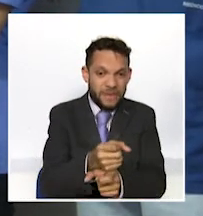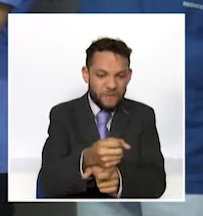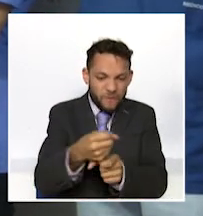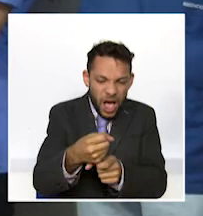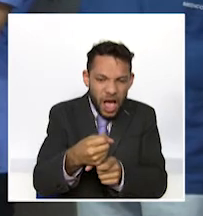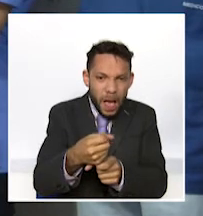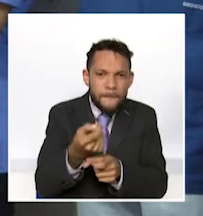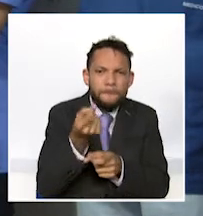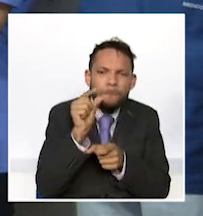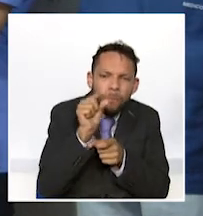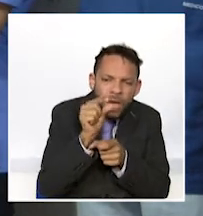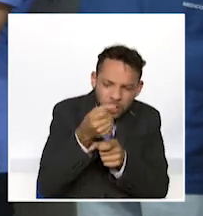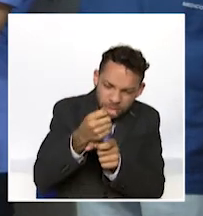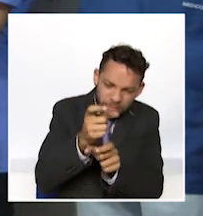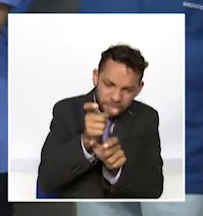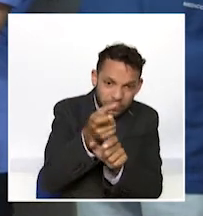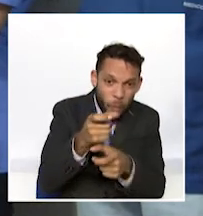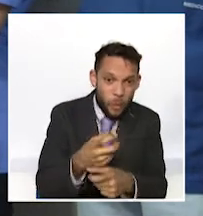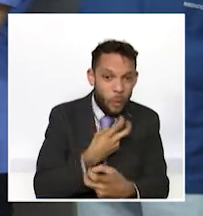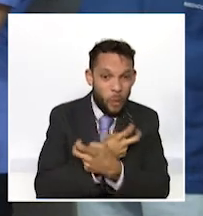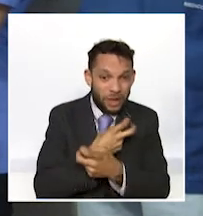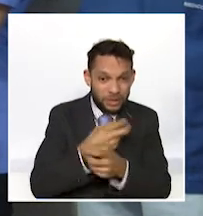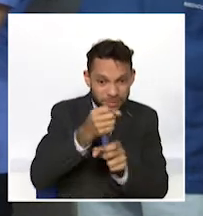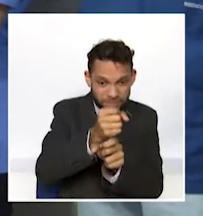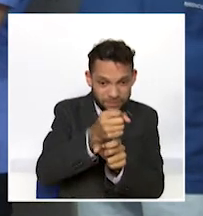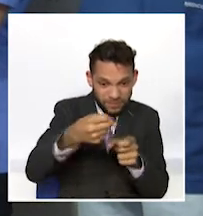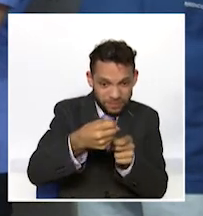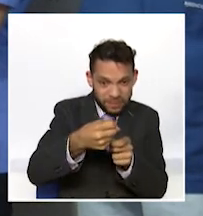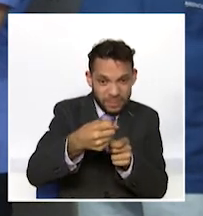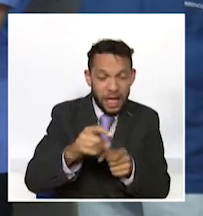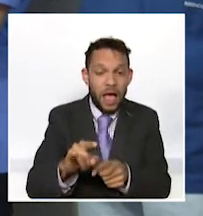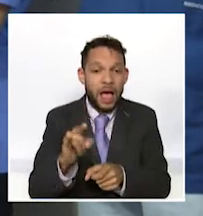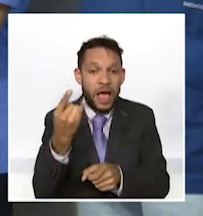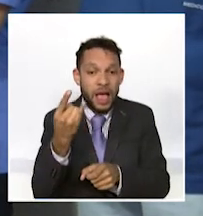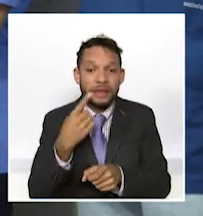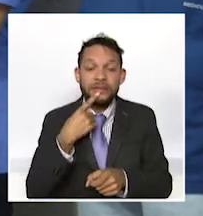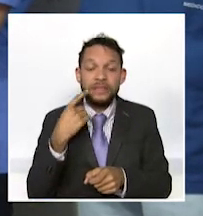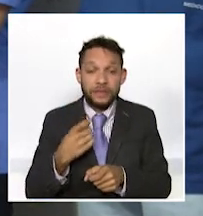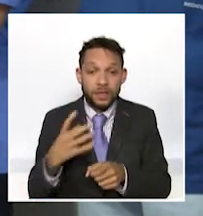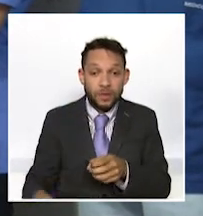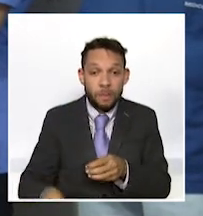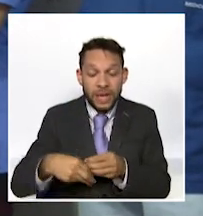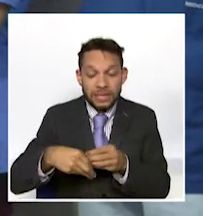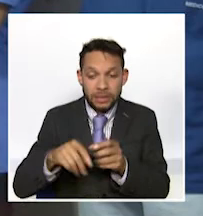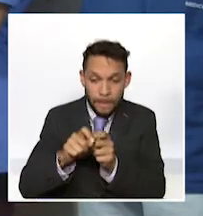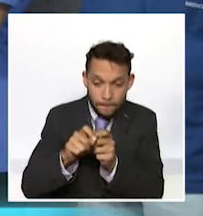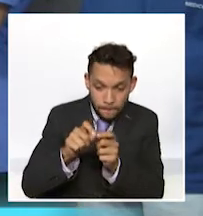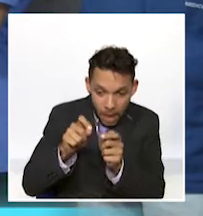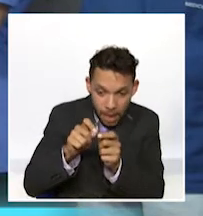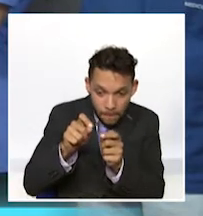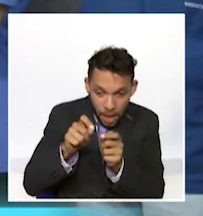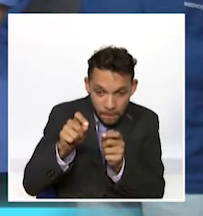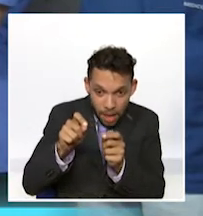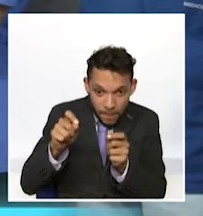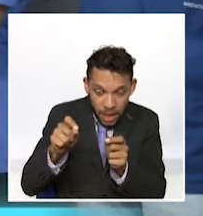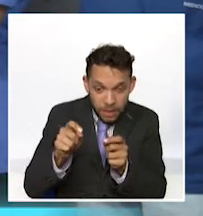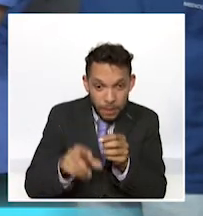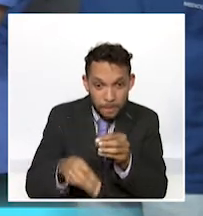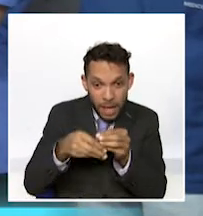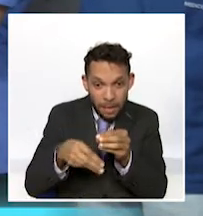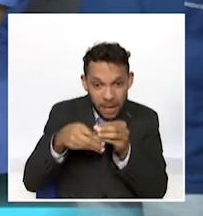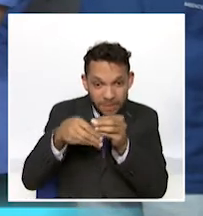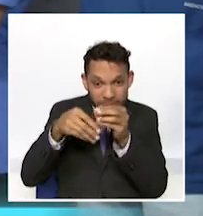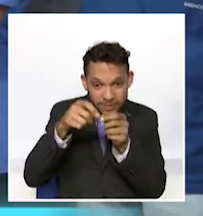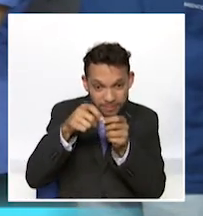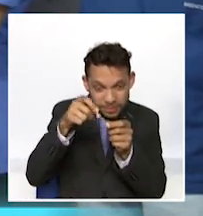milimétricos, muchas veces nos percatamos de ellos, pero cuando sumamos todos esos milímetros de uno en uno,